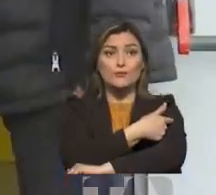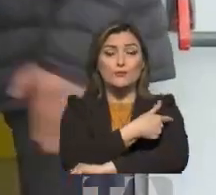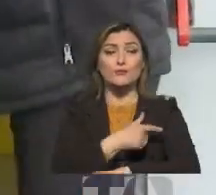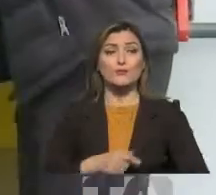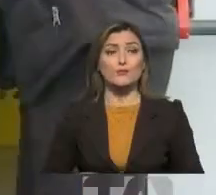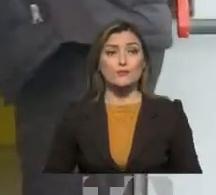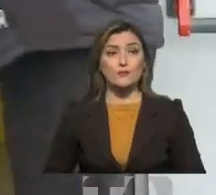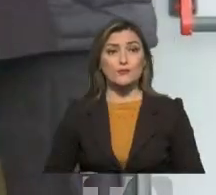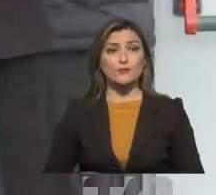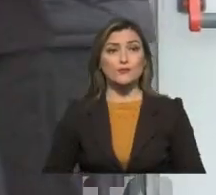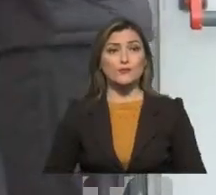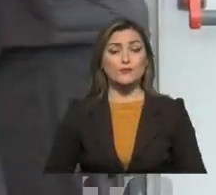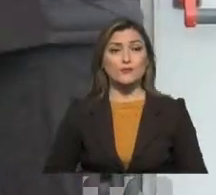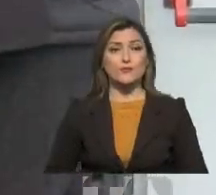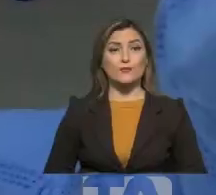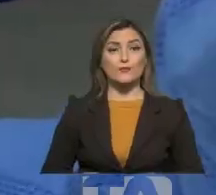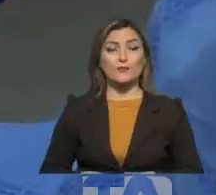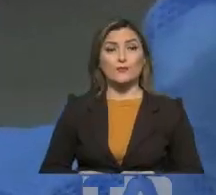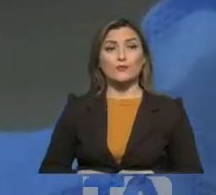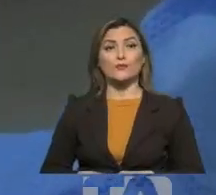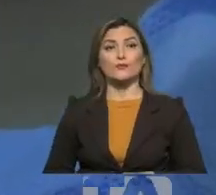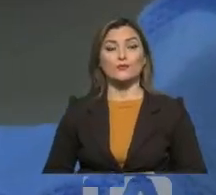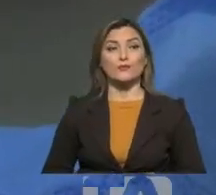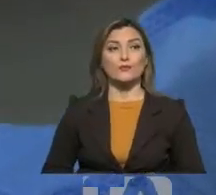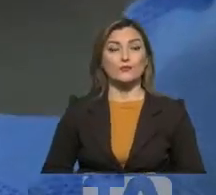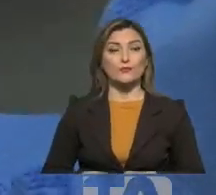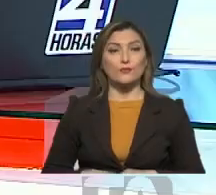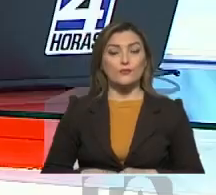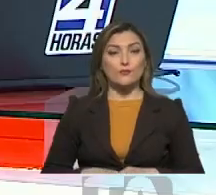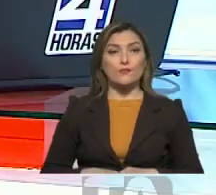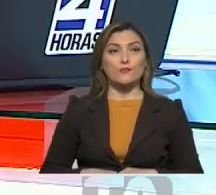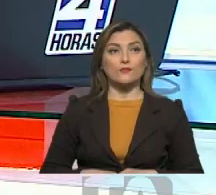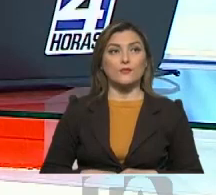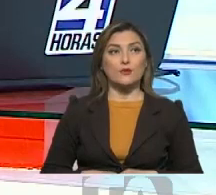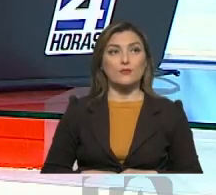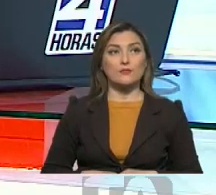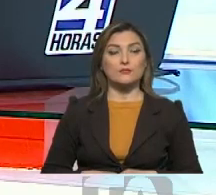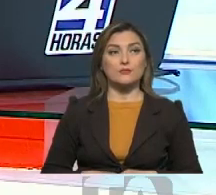inoculados en quito valen merizalde 24 horas